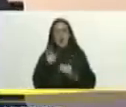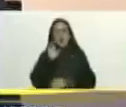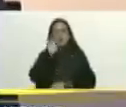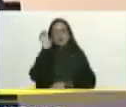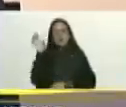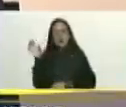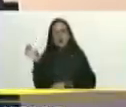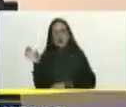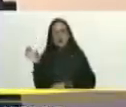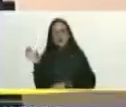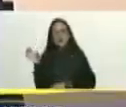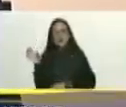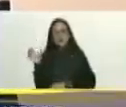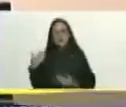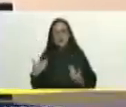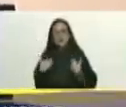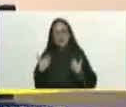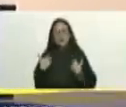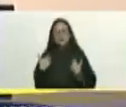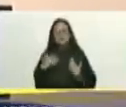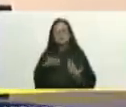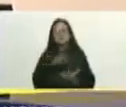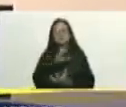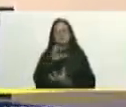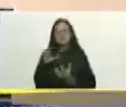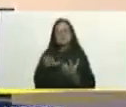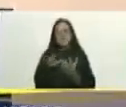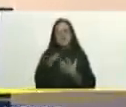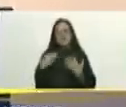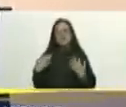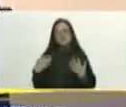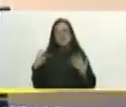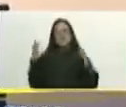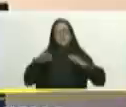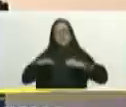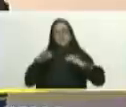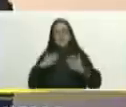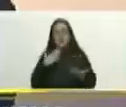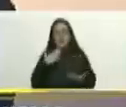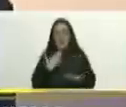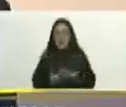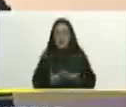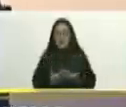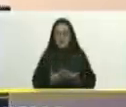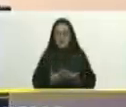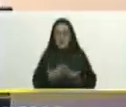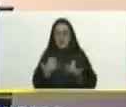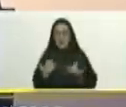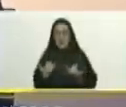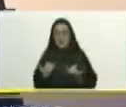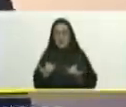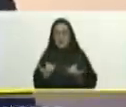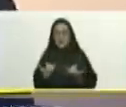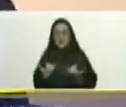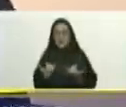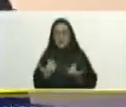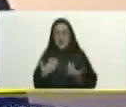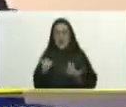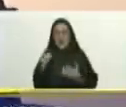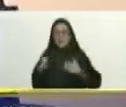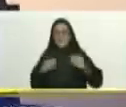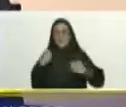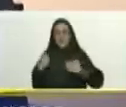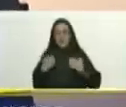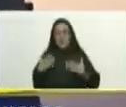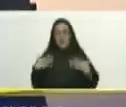que en aquel momento también sufrieron los avatares de la naturaleza. Gracias. Ellos aquí, les repito que aquí lo que es emoción, aquí